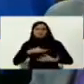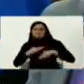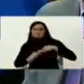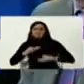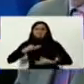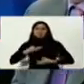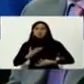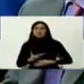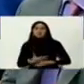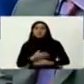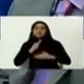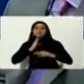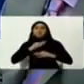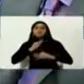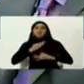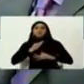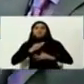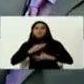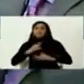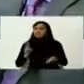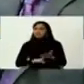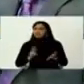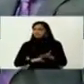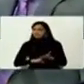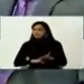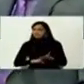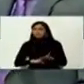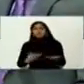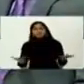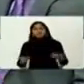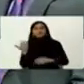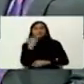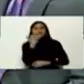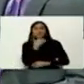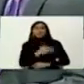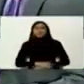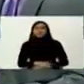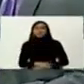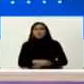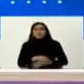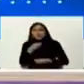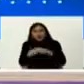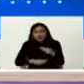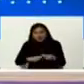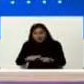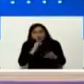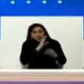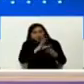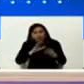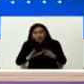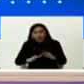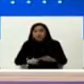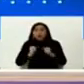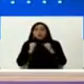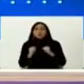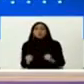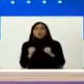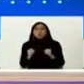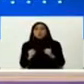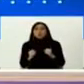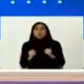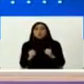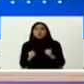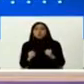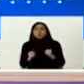lo tanto tiene un efecto directo en la cantidad de ingresos que tiene el Estado para sus programas sociales, y es por eso que dice Venezuela que se